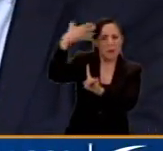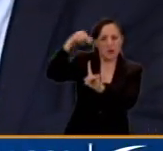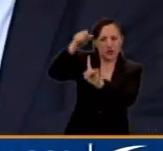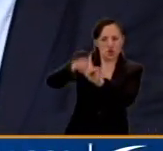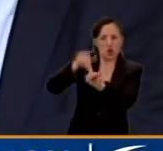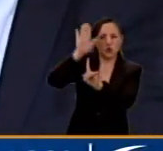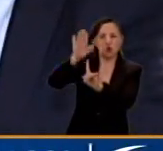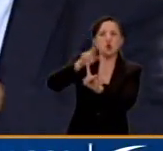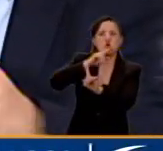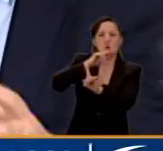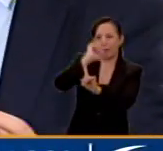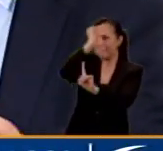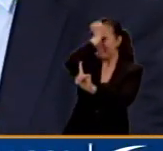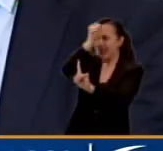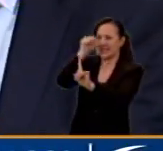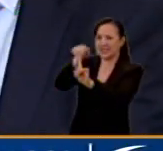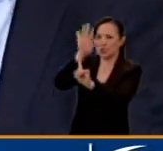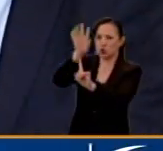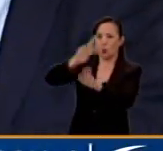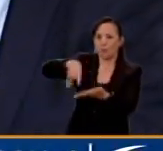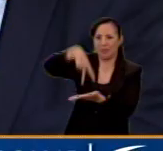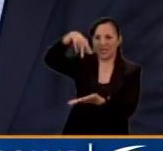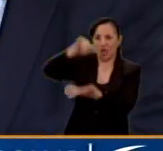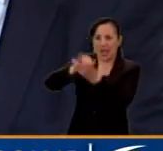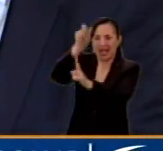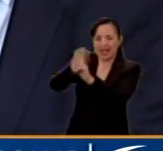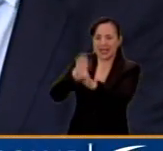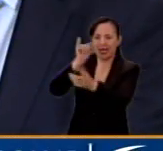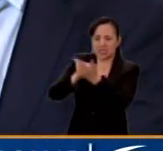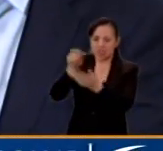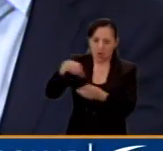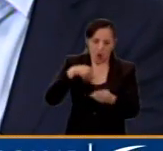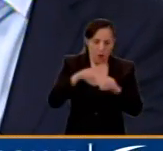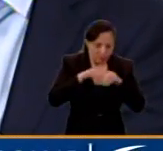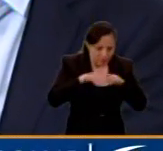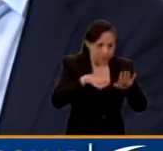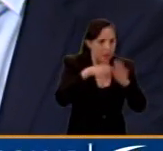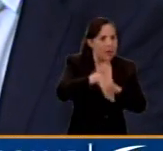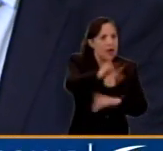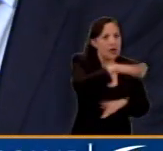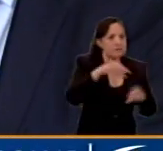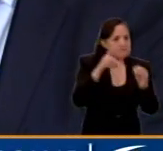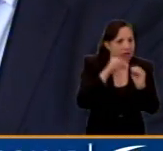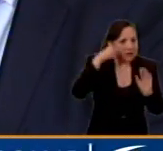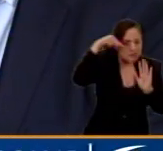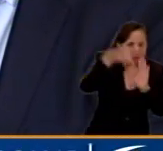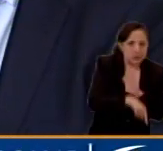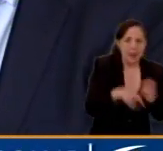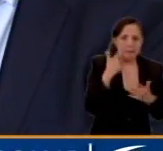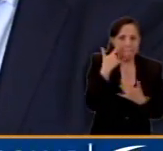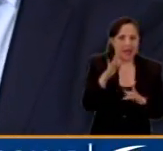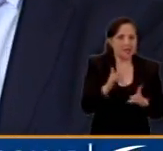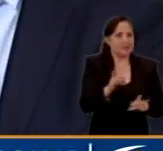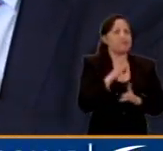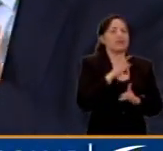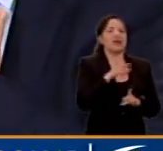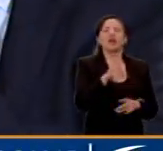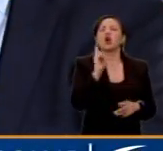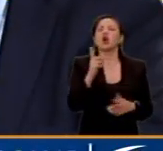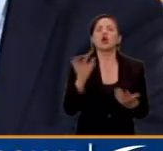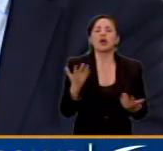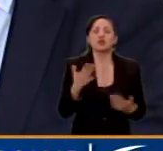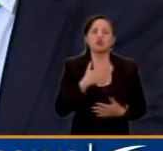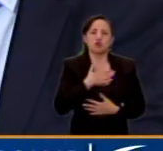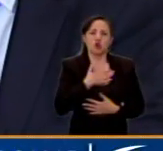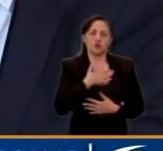Roma, pudiera ampliar el impacto, ¿no? Y eso es efectivamente lo que parece que ha ocurrido, ¿no? Que el hecho de que yo me